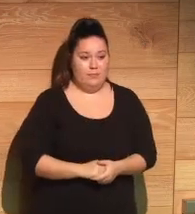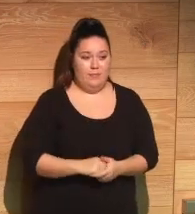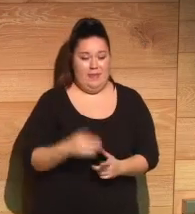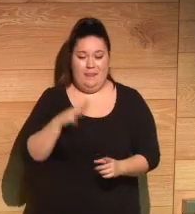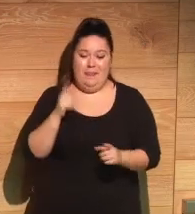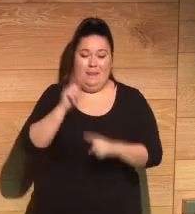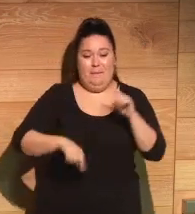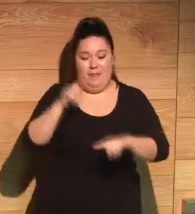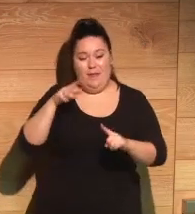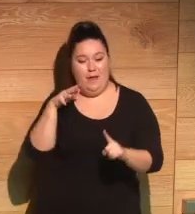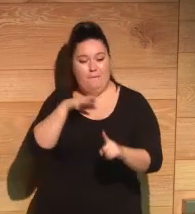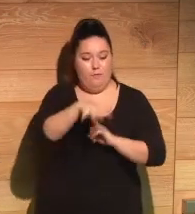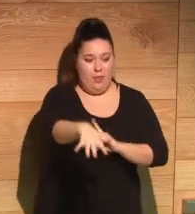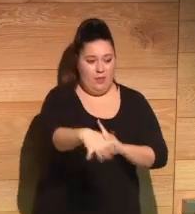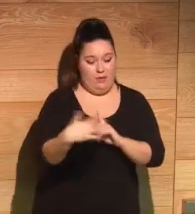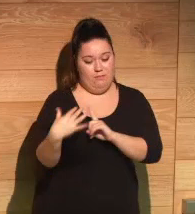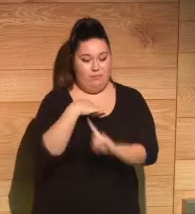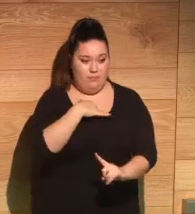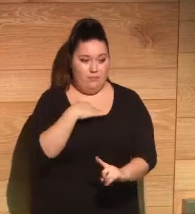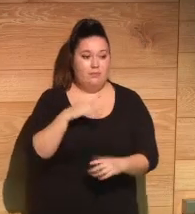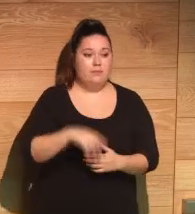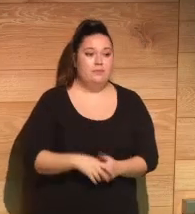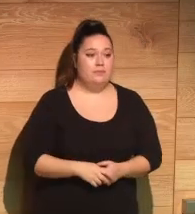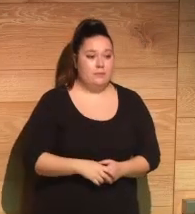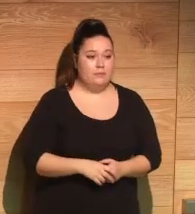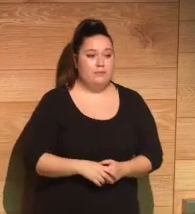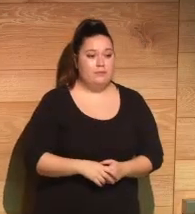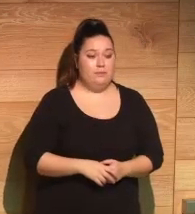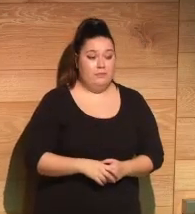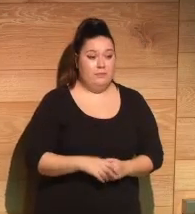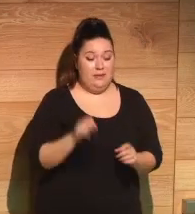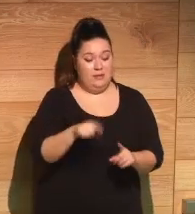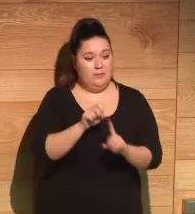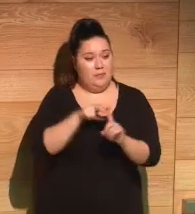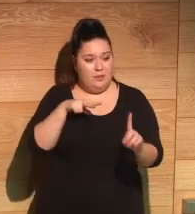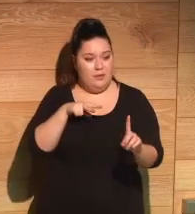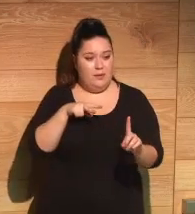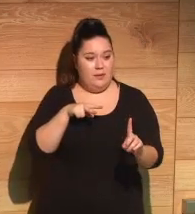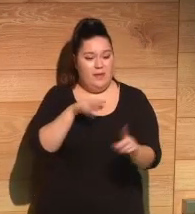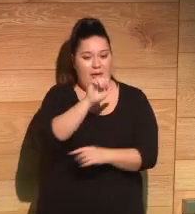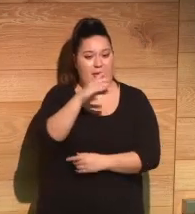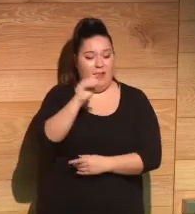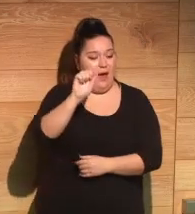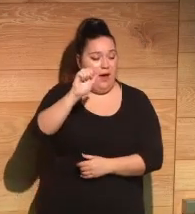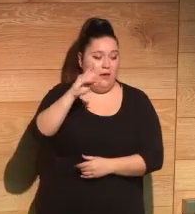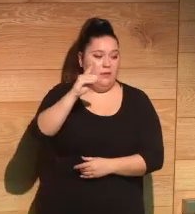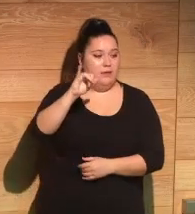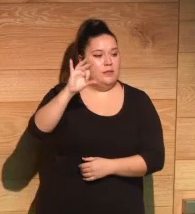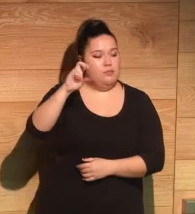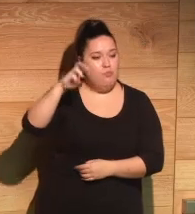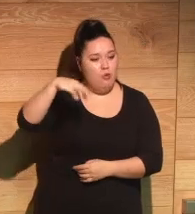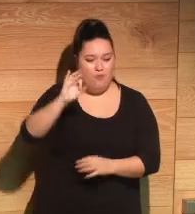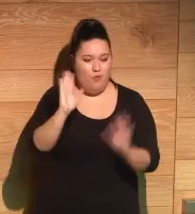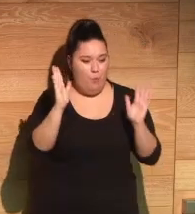influencias literarias, ¿no? No es una cuestión de influencia sino de maestrazgo. En ese sentido, yo creo que, ya digo, hay poco edadismo dentro de la filosofía, entre otras